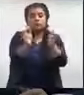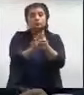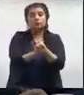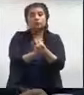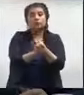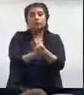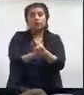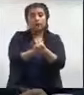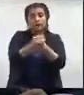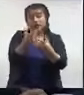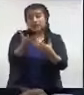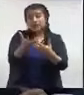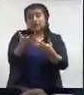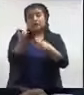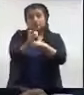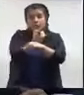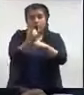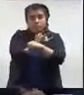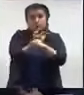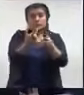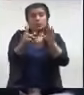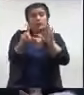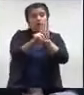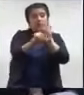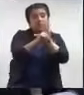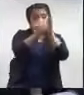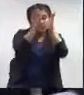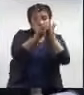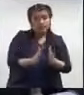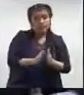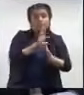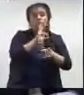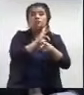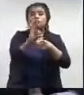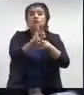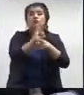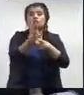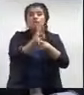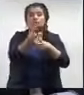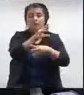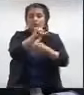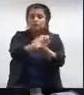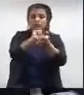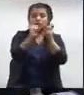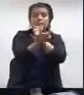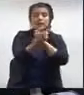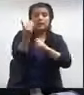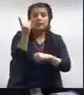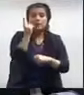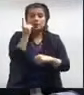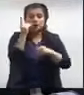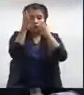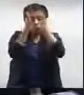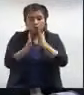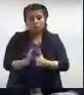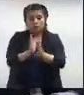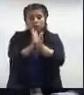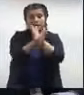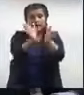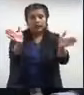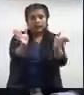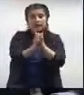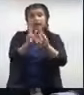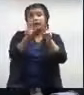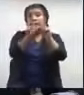de Inteligencia Civil. Tiene como funciones sustituir al director general en casos